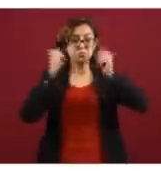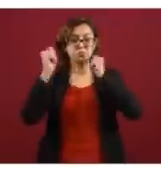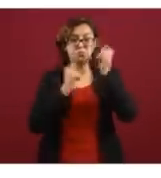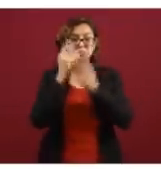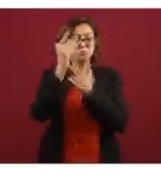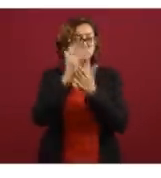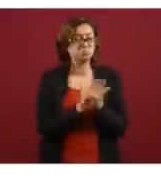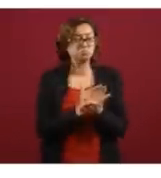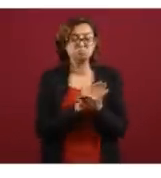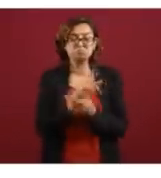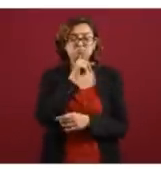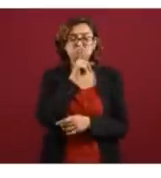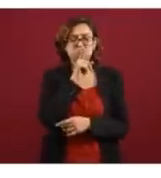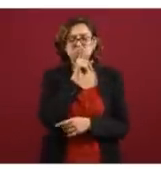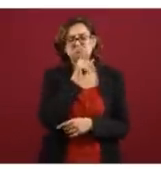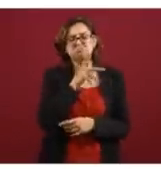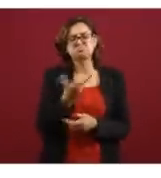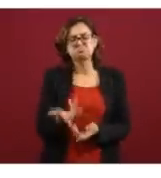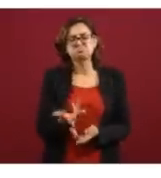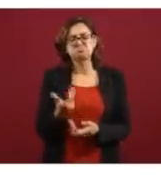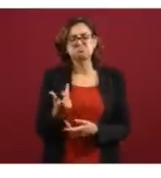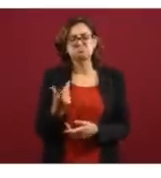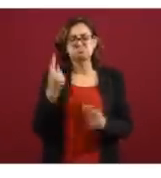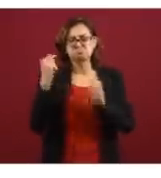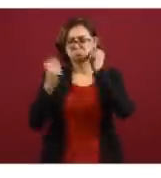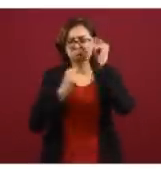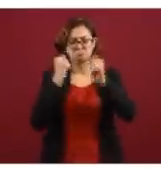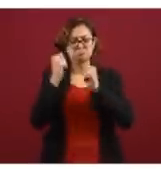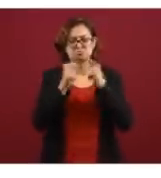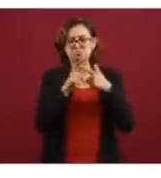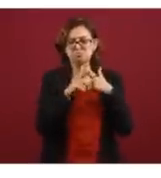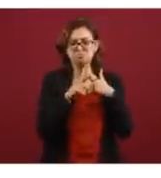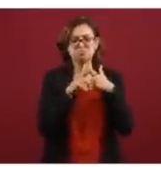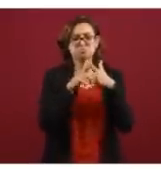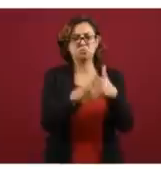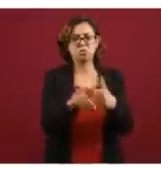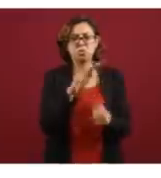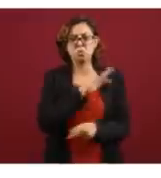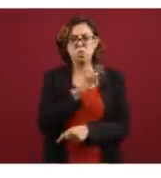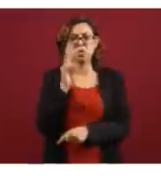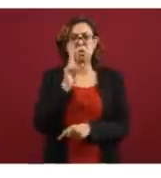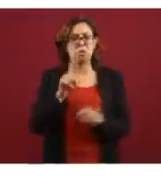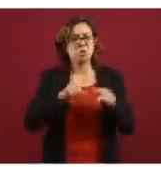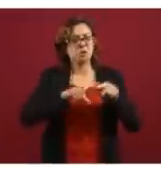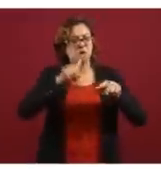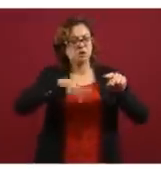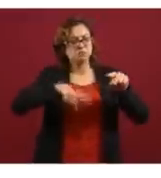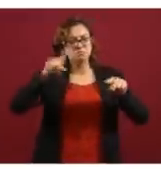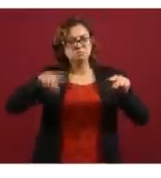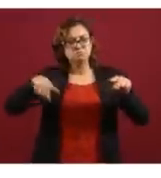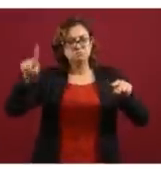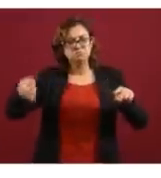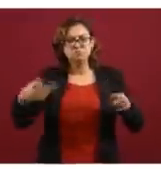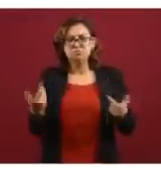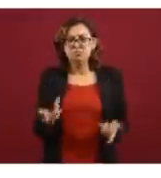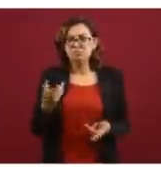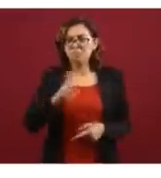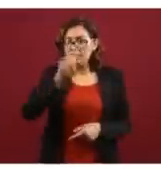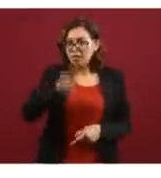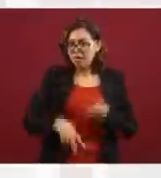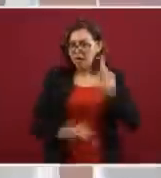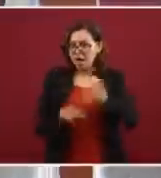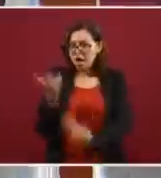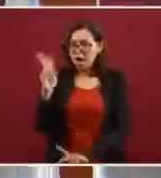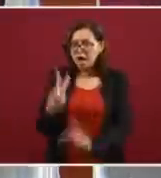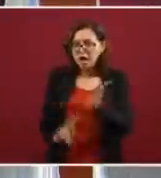baja considerable con respecto al turismo. Esa es una gráfica muy representativa de que realmente el sargazo,